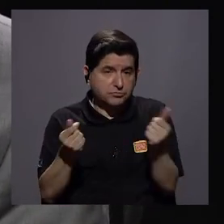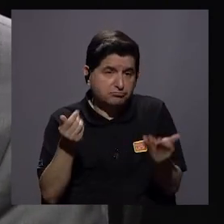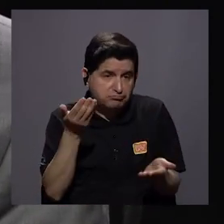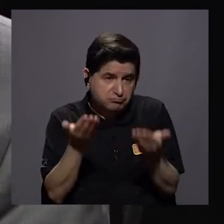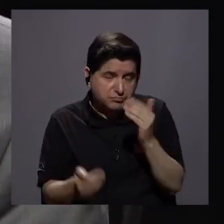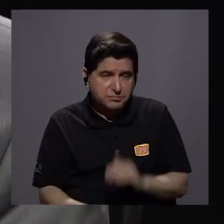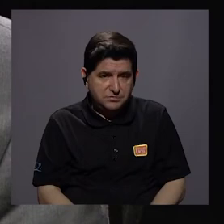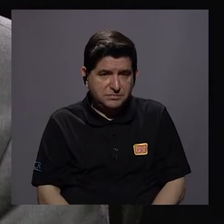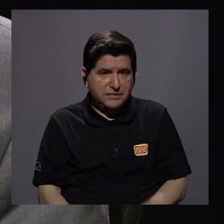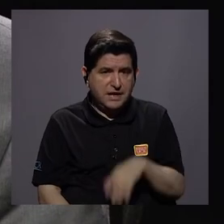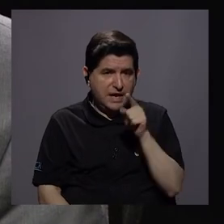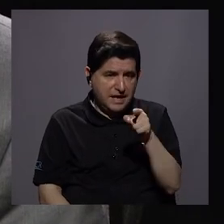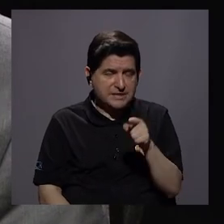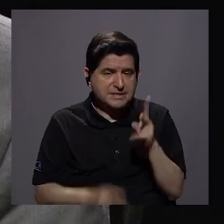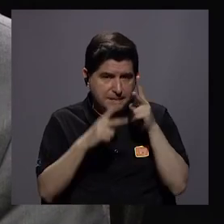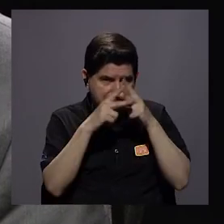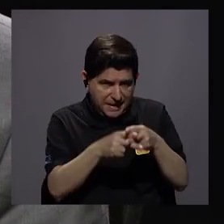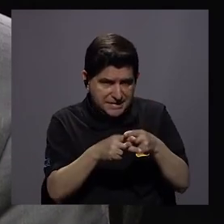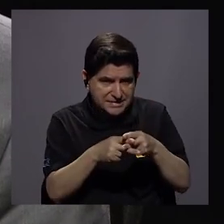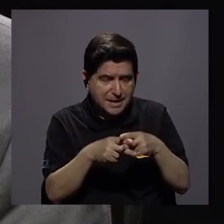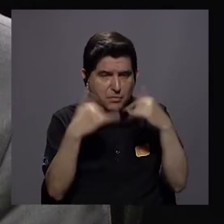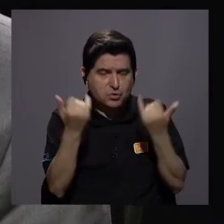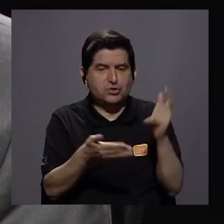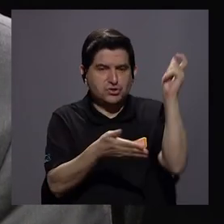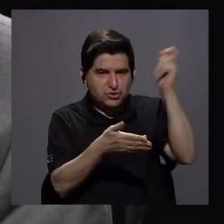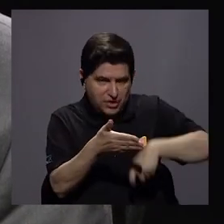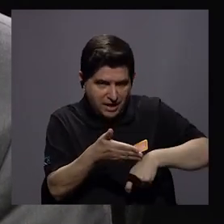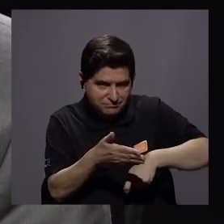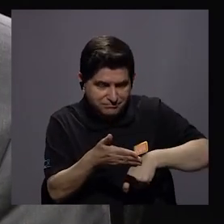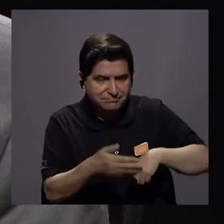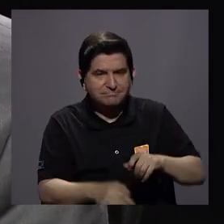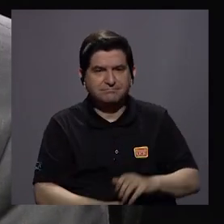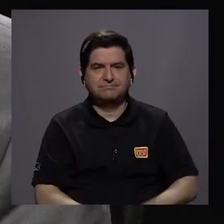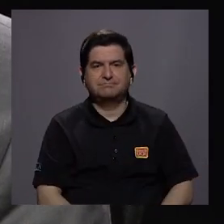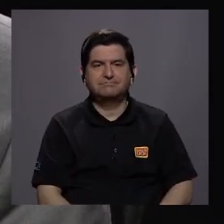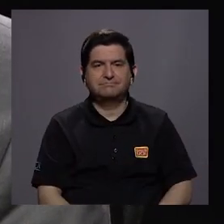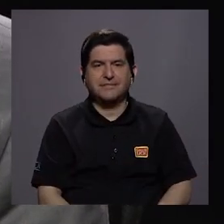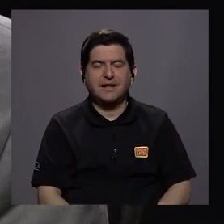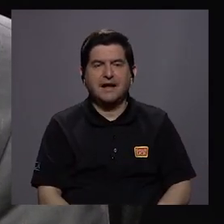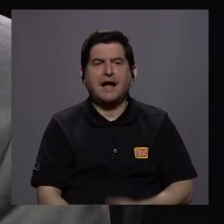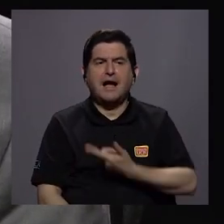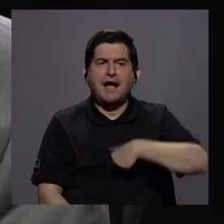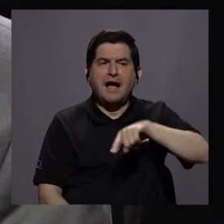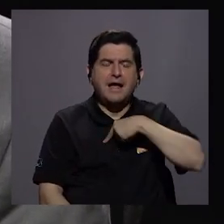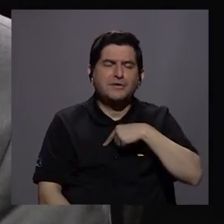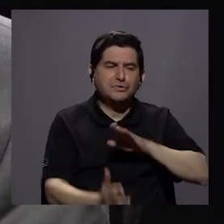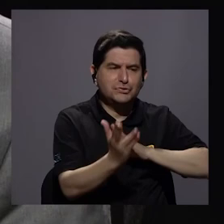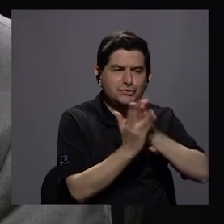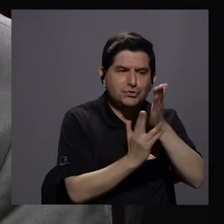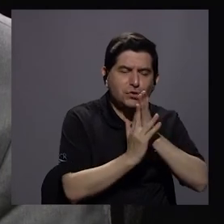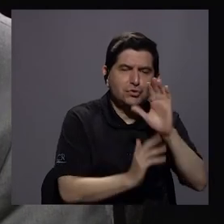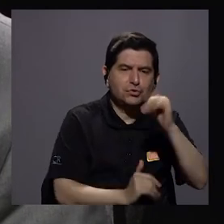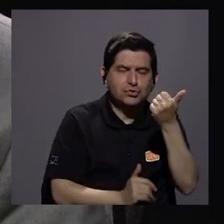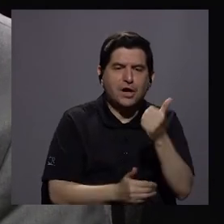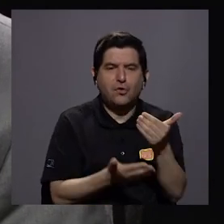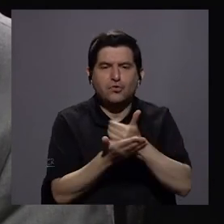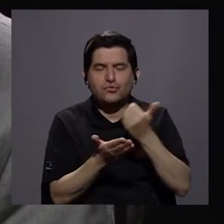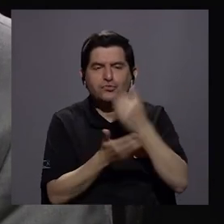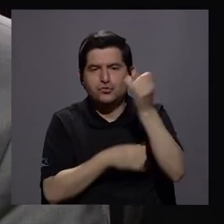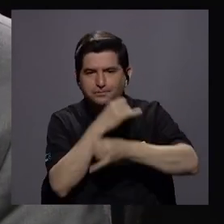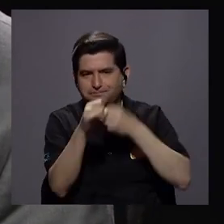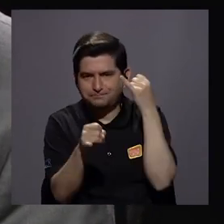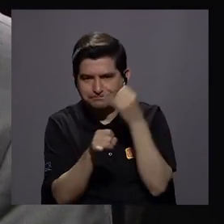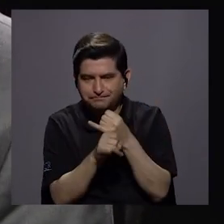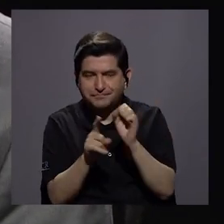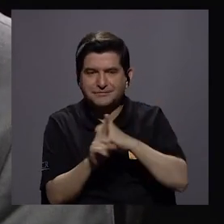con ese préstamo, una vez que lo firmemos, entonces podemos acceder a otros recursos